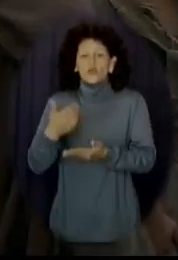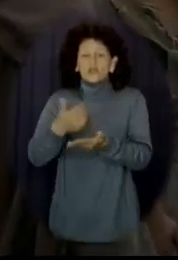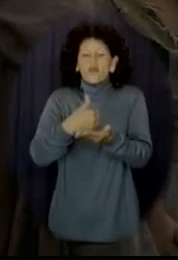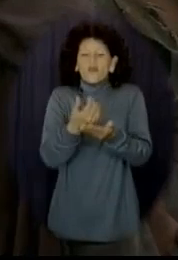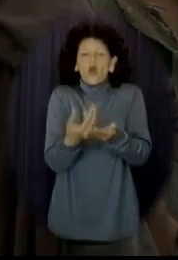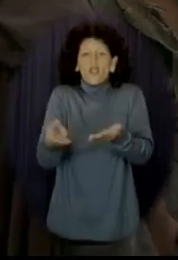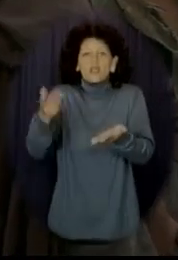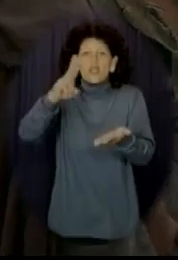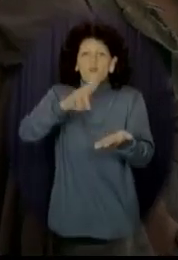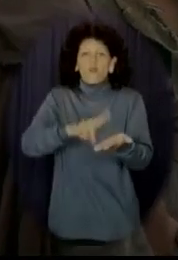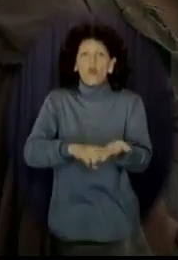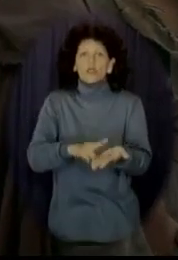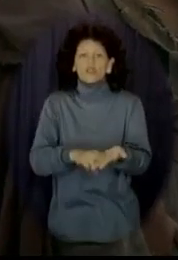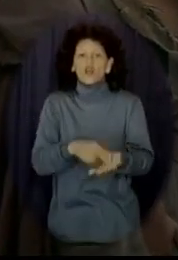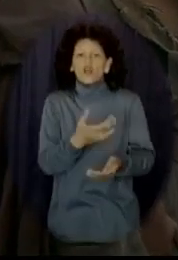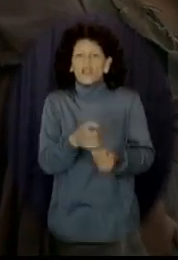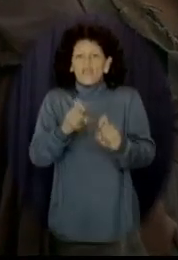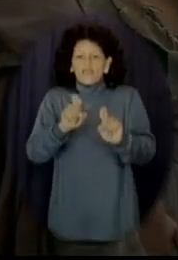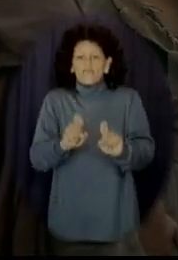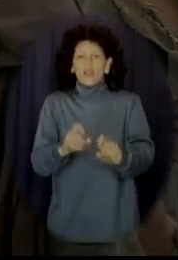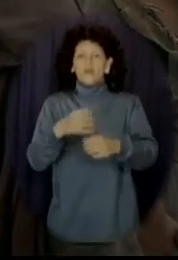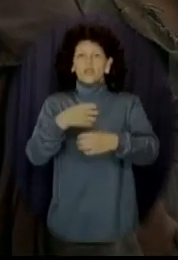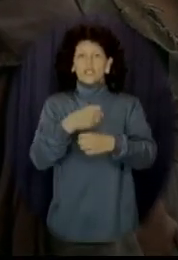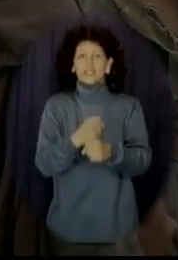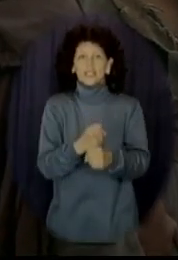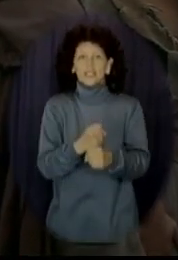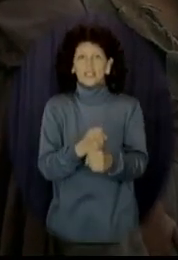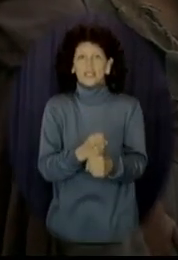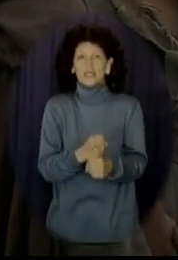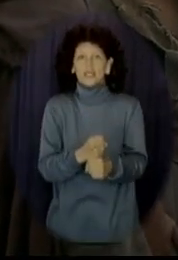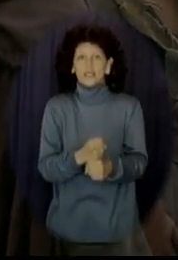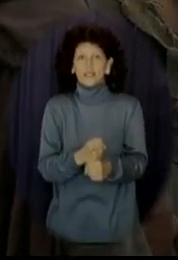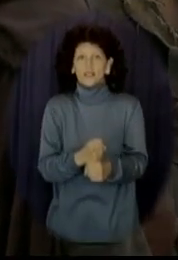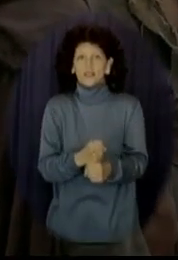somos cobradores de impuestos. ¿Qué debemos hacer?